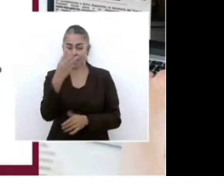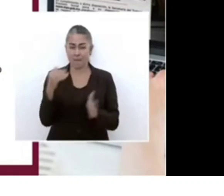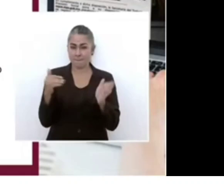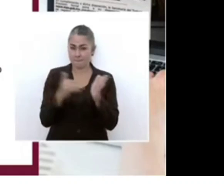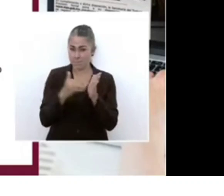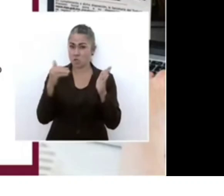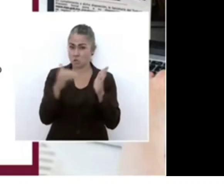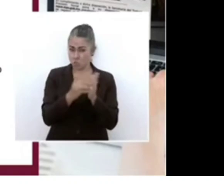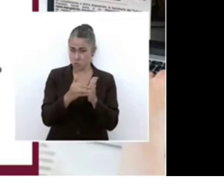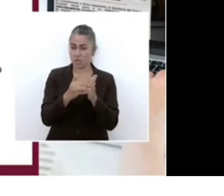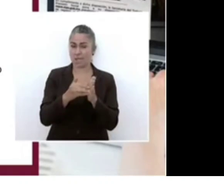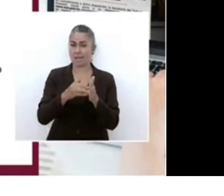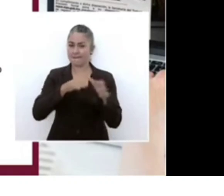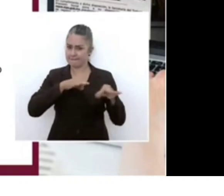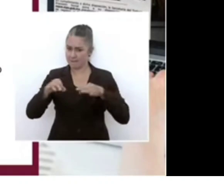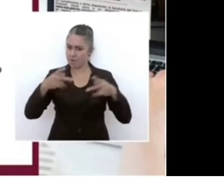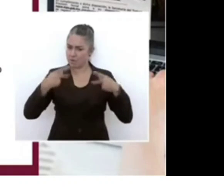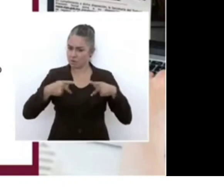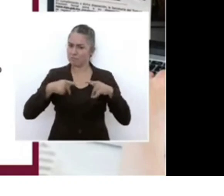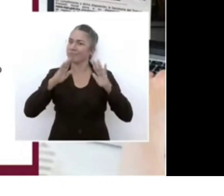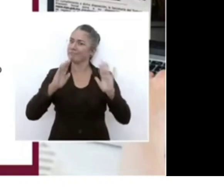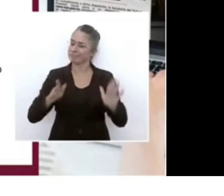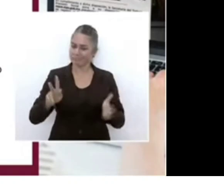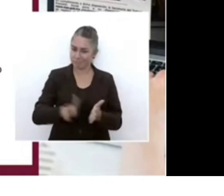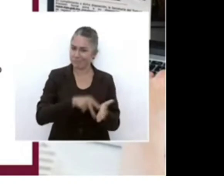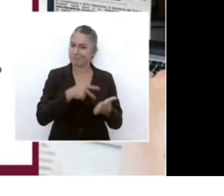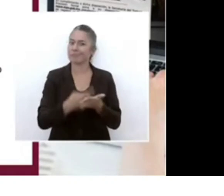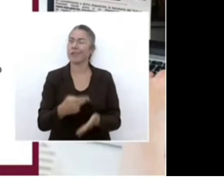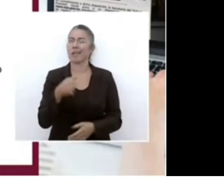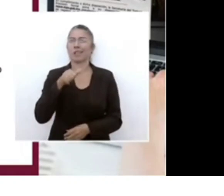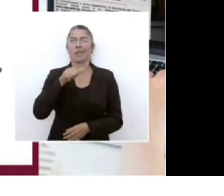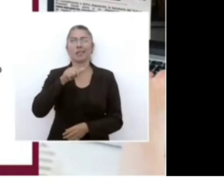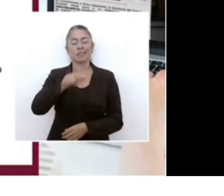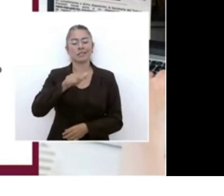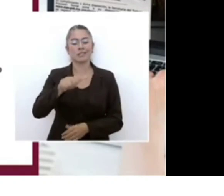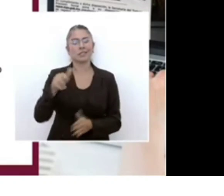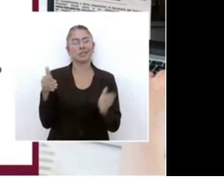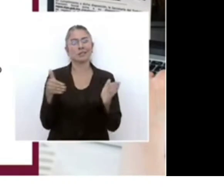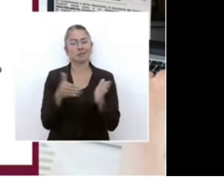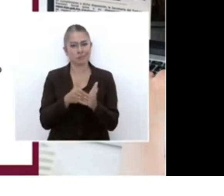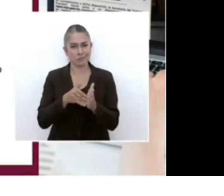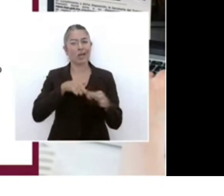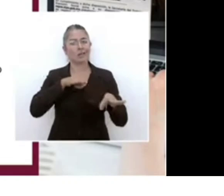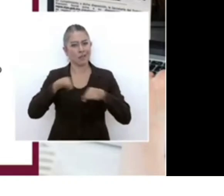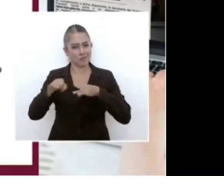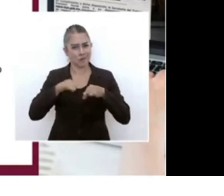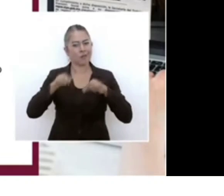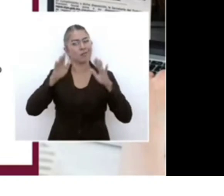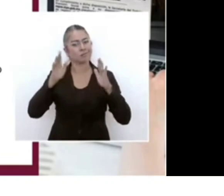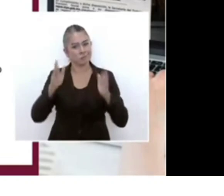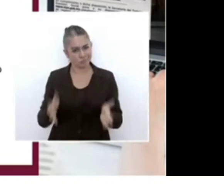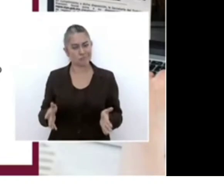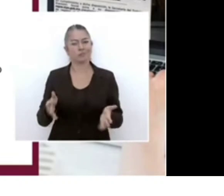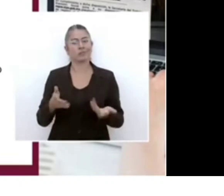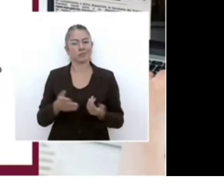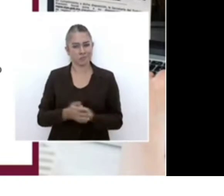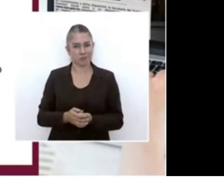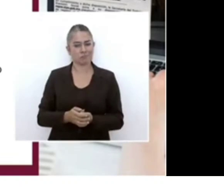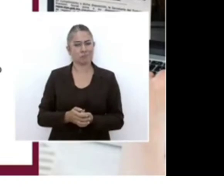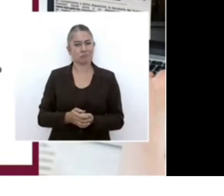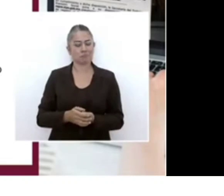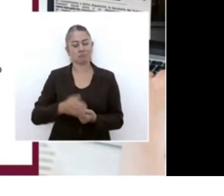se han regularizado, de esos destacar que en el estado son 17 mil trabajadoras y trabajadores que hoy